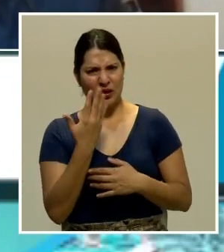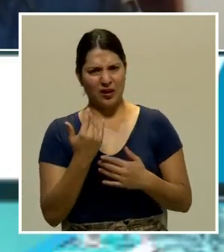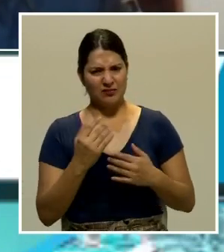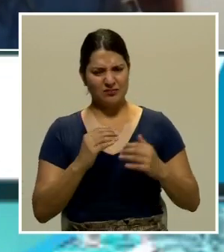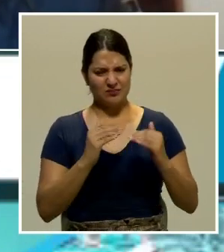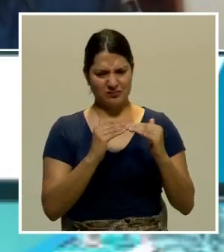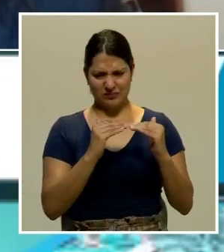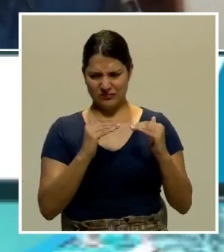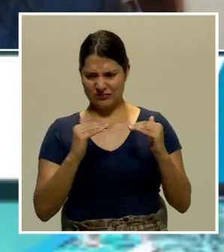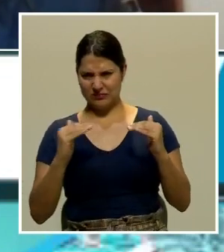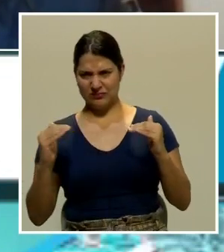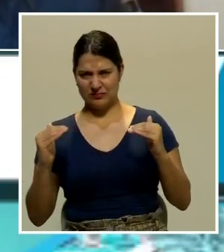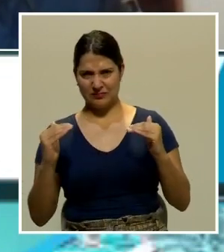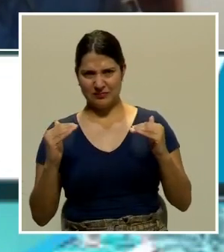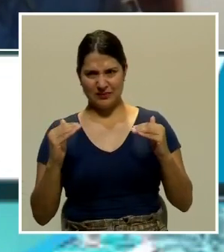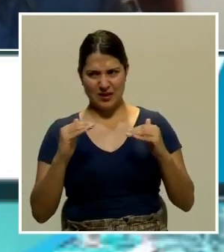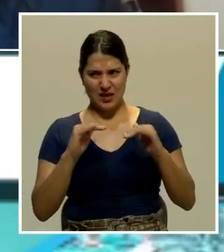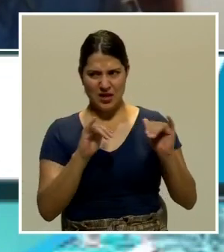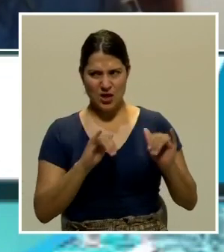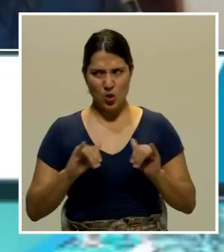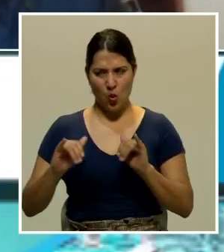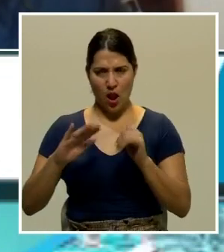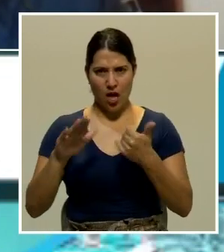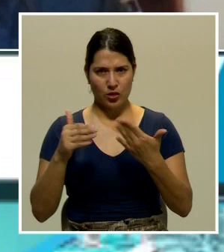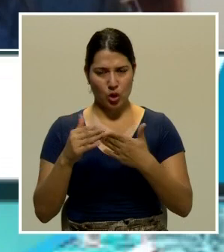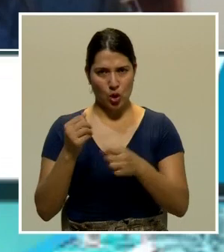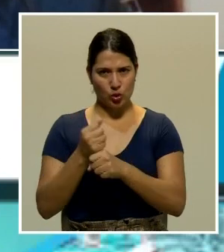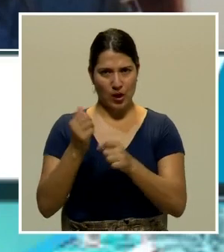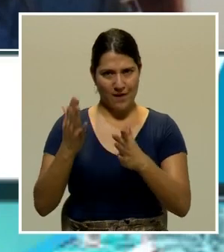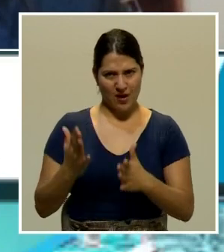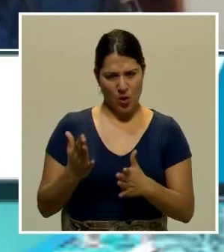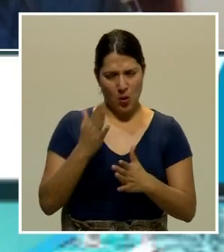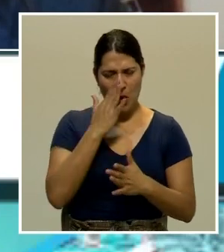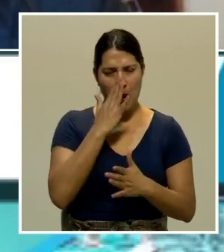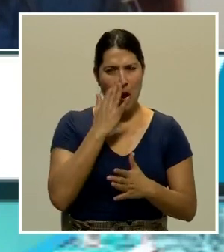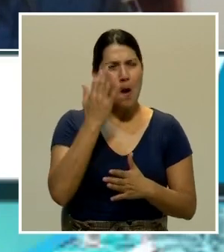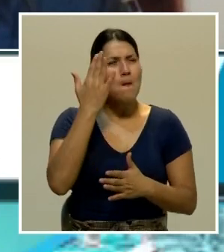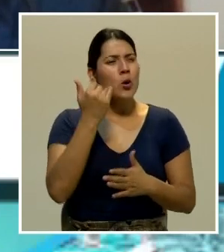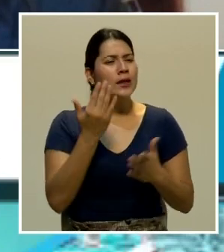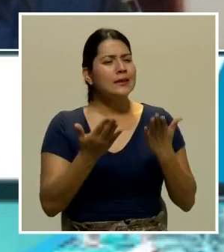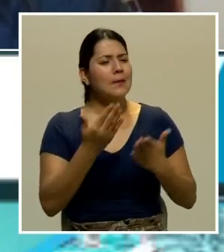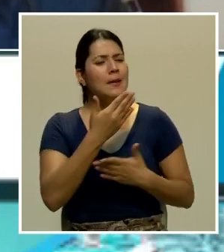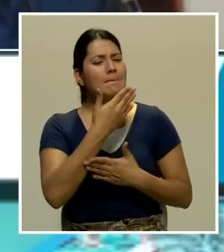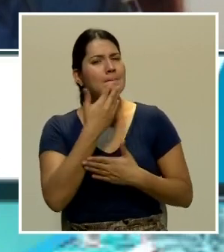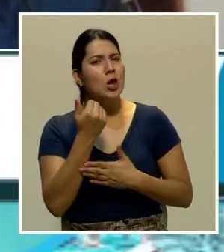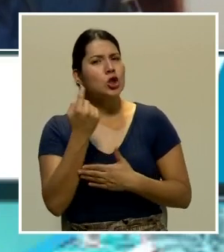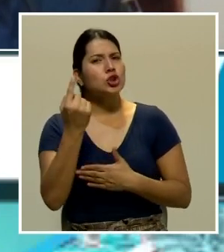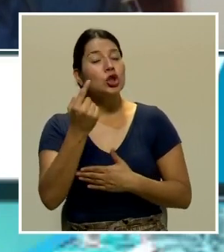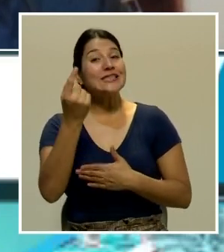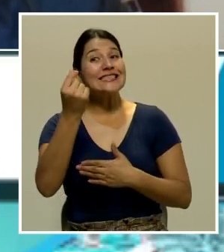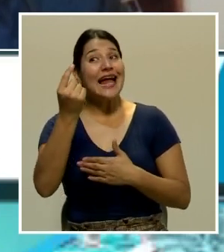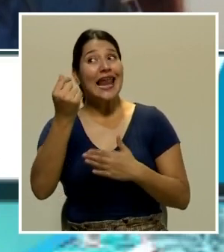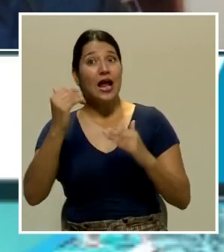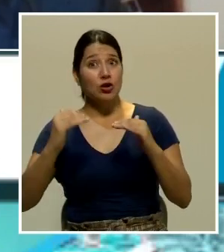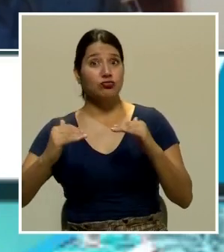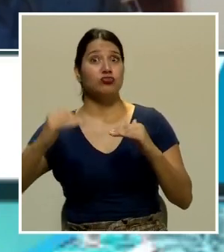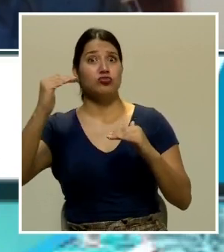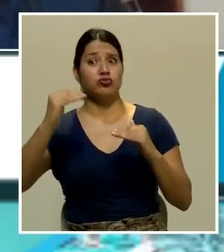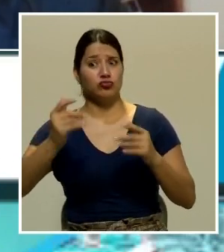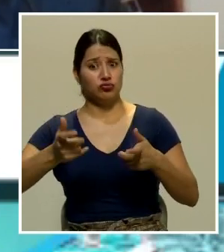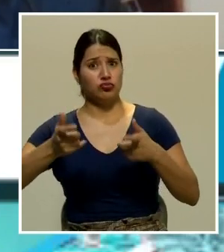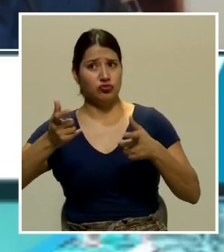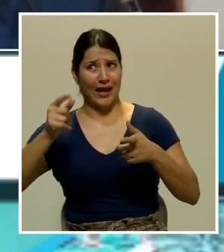parejo? ¿Por qué no congelar los salarios más altos, que hay muchísimos en distintos lugares del sector